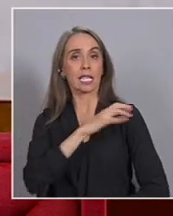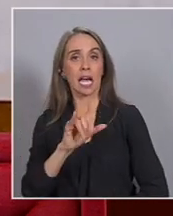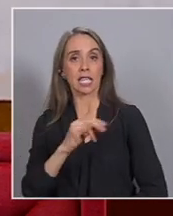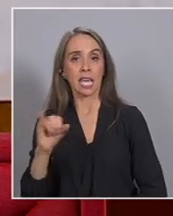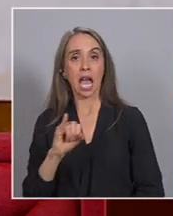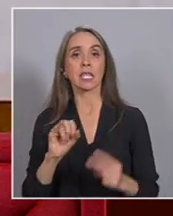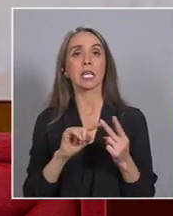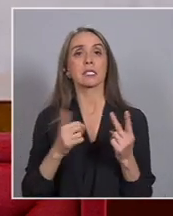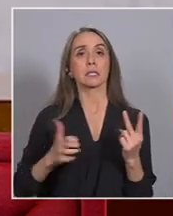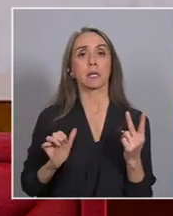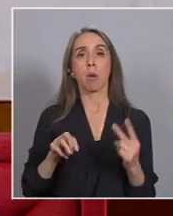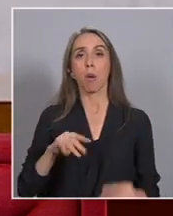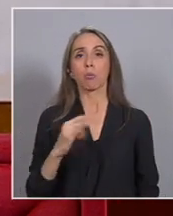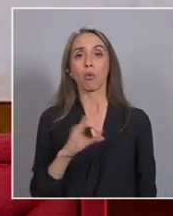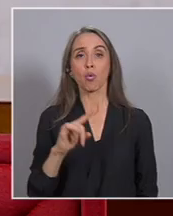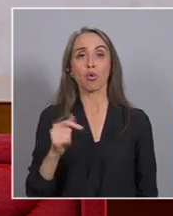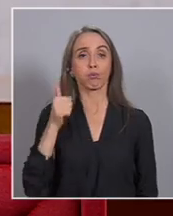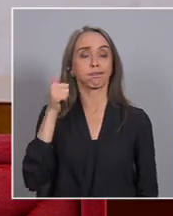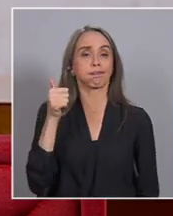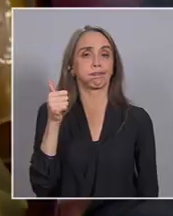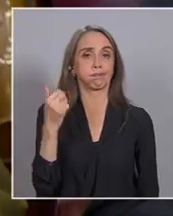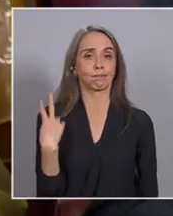prefecto Muñoz, y